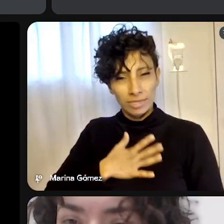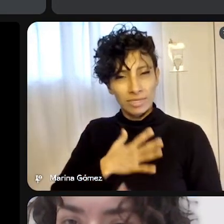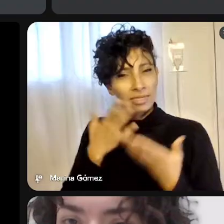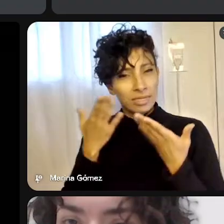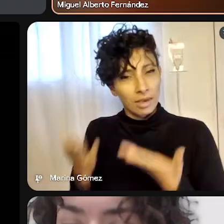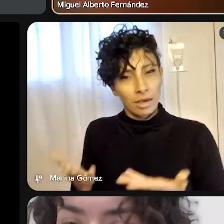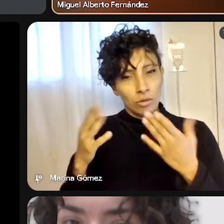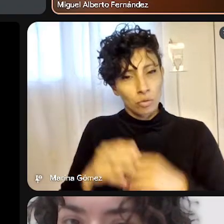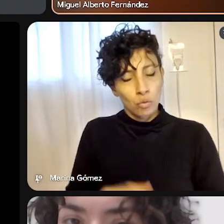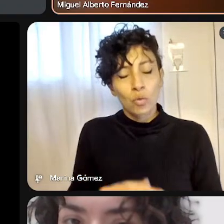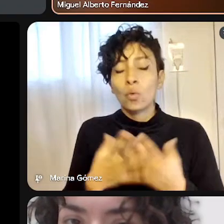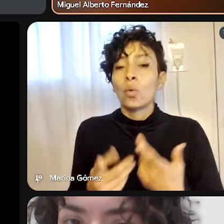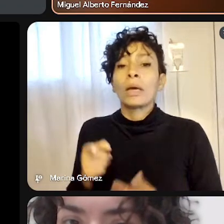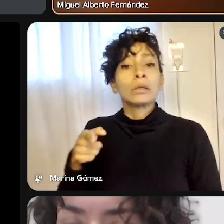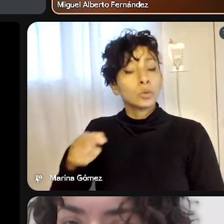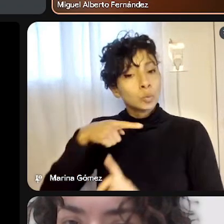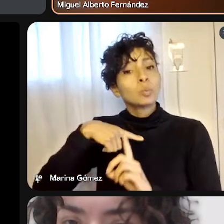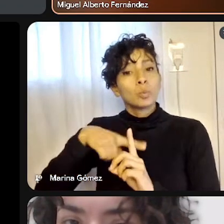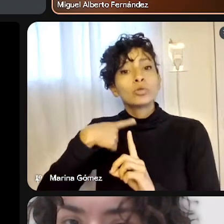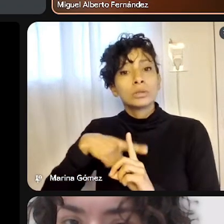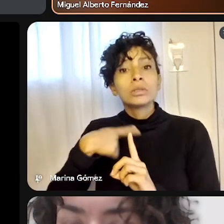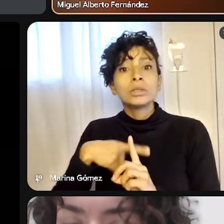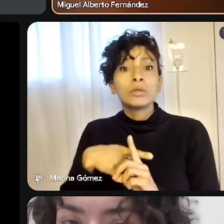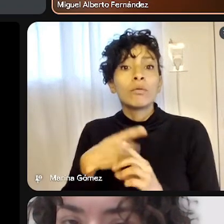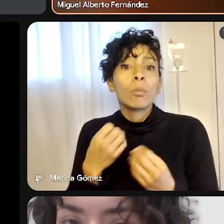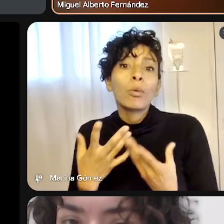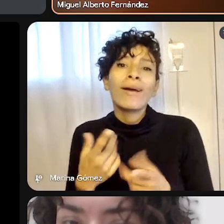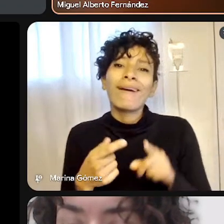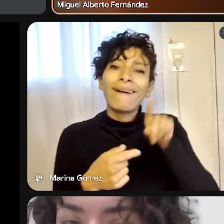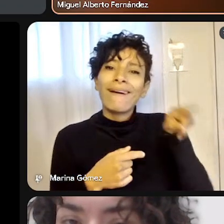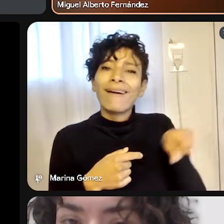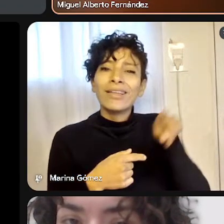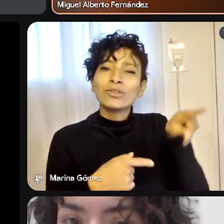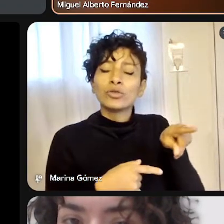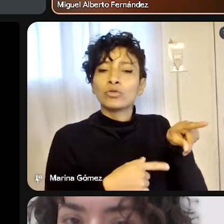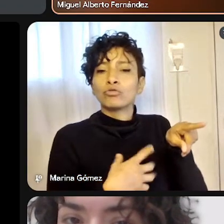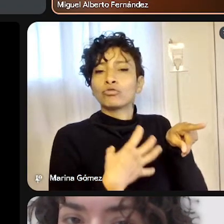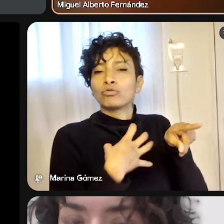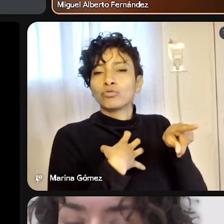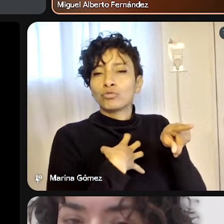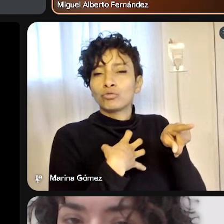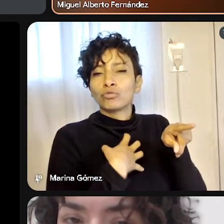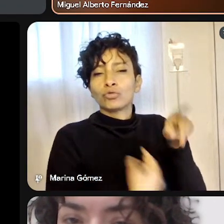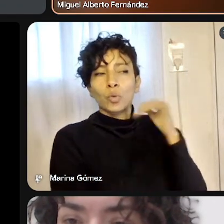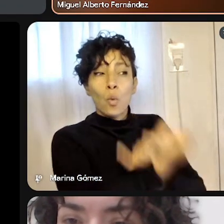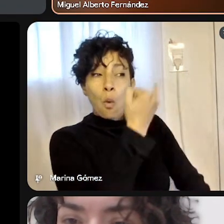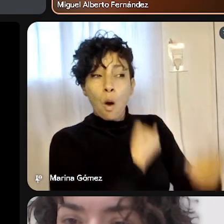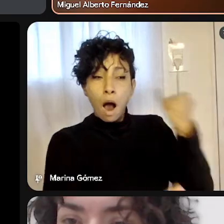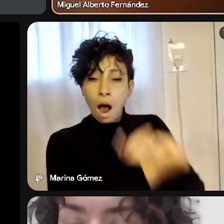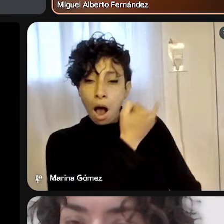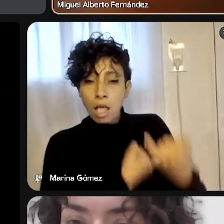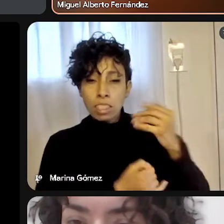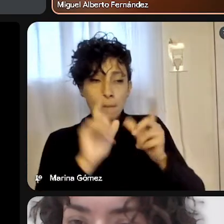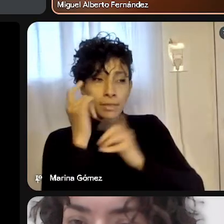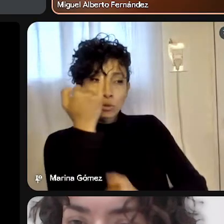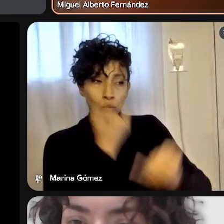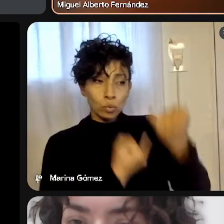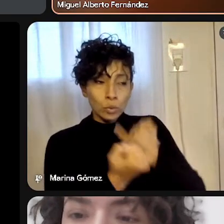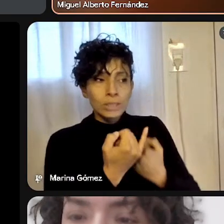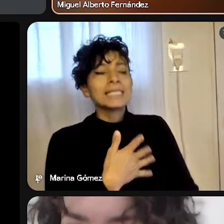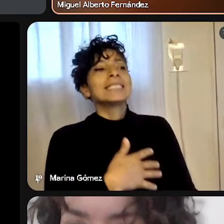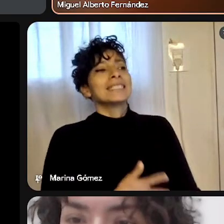porque el ejemplo que vienen y cuentan ellas su experiencia quiere decir que estamos en un buen